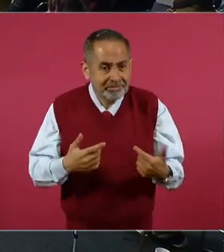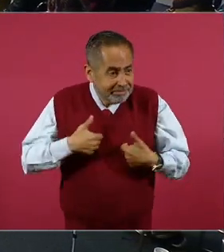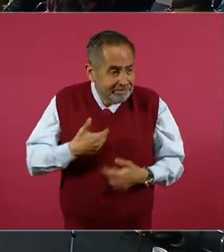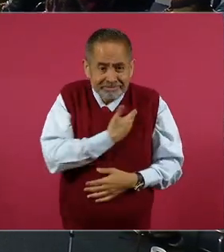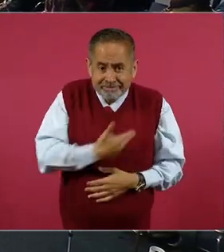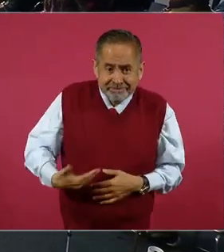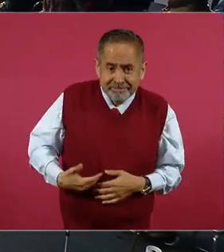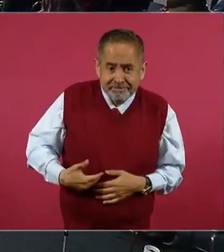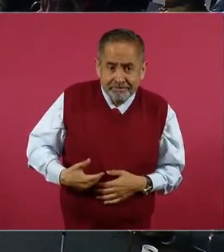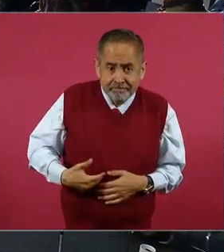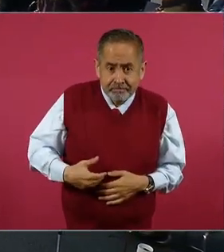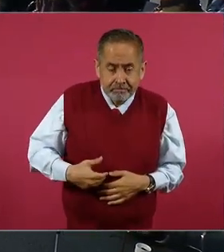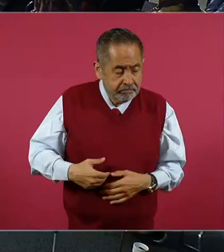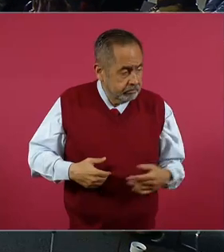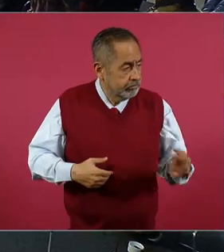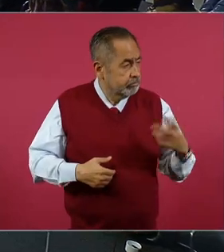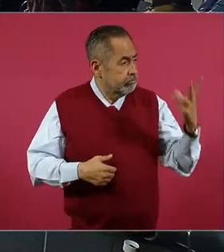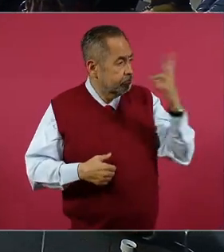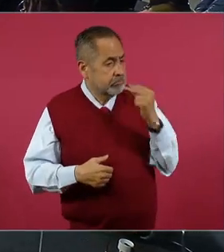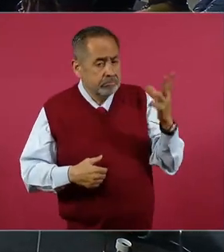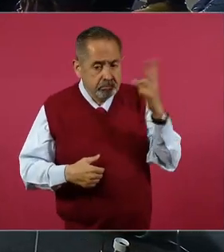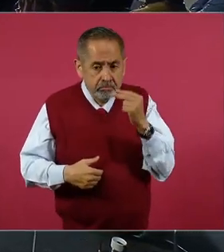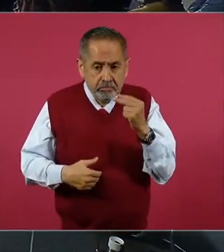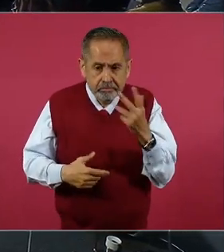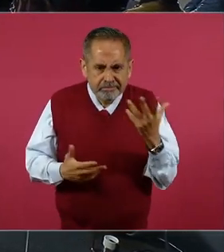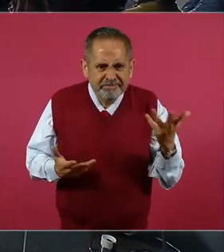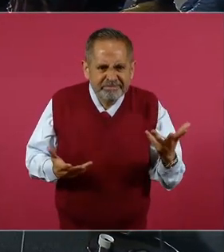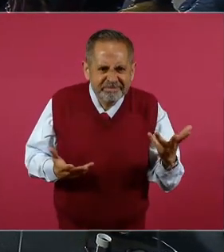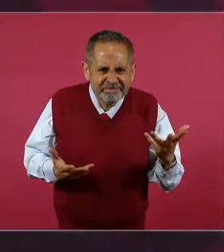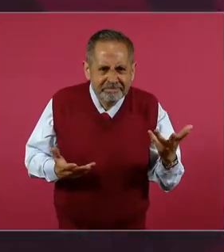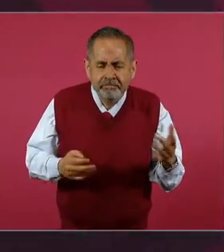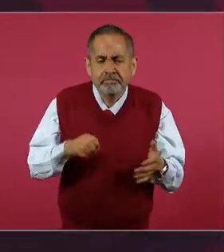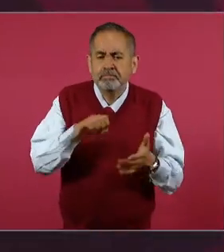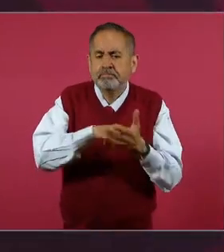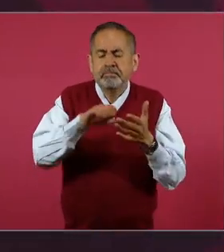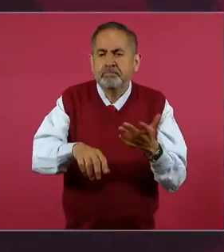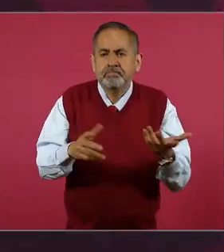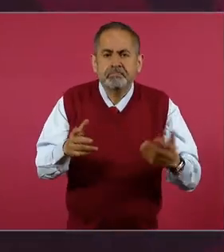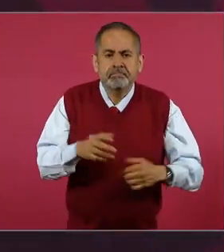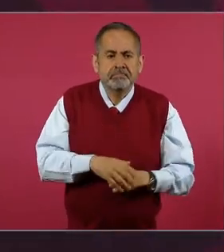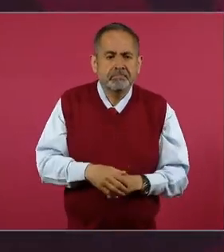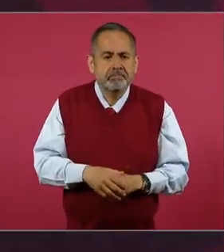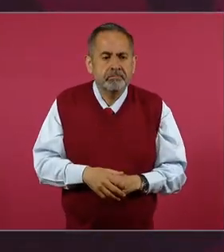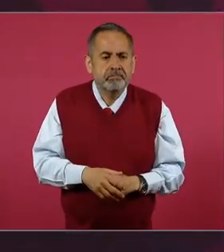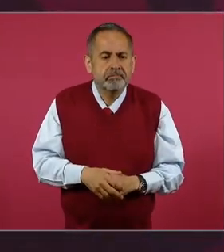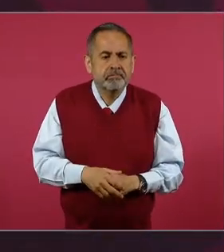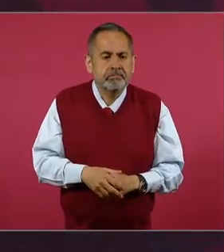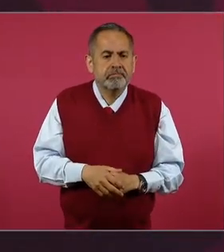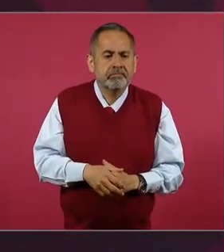presidente. Por ejemplo, no me